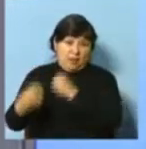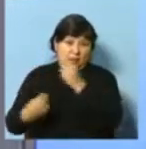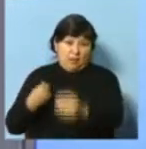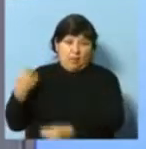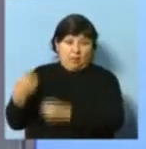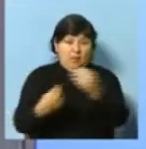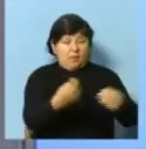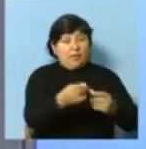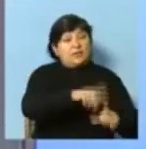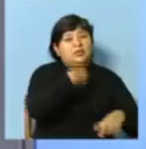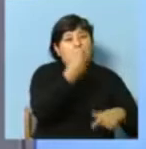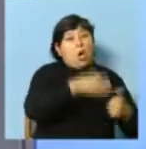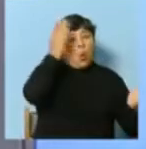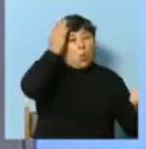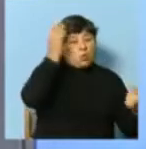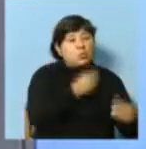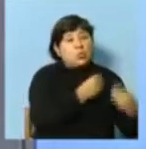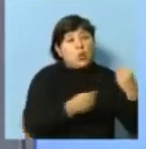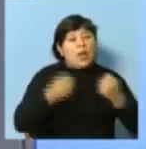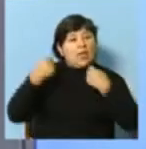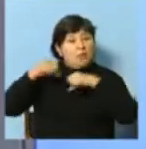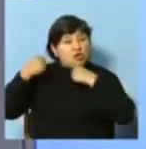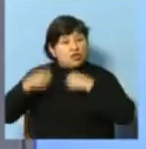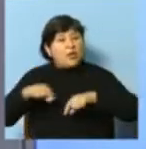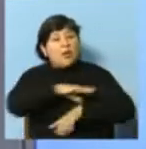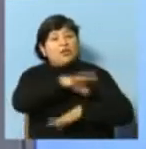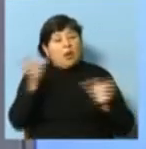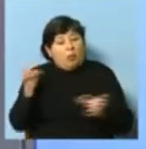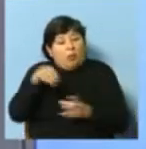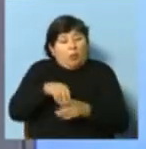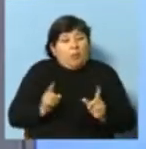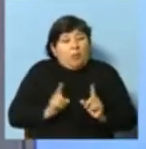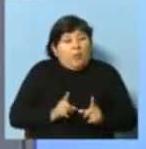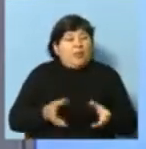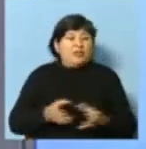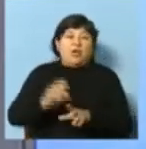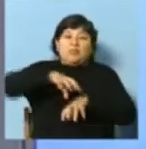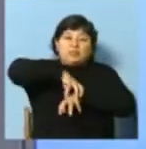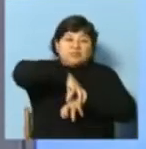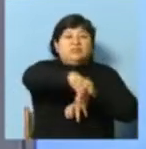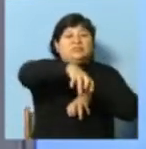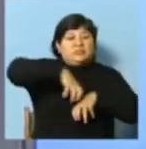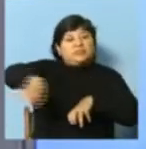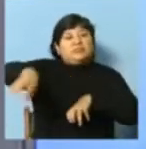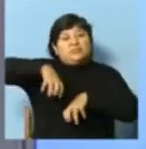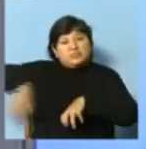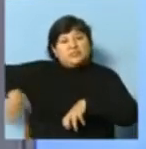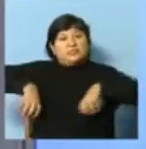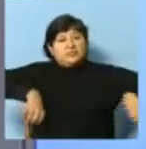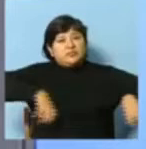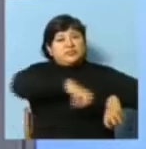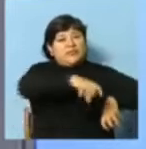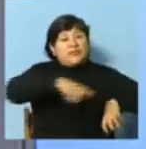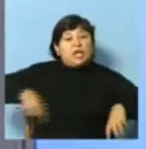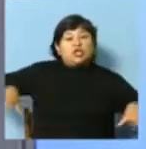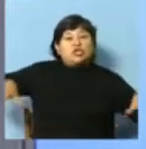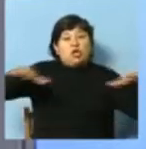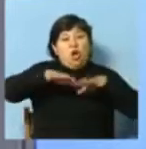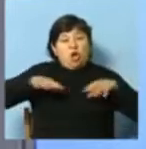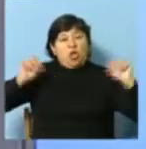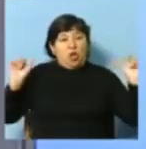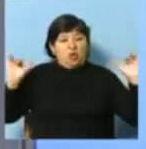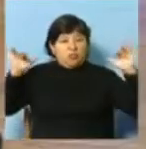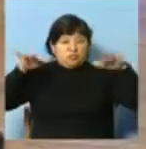centros deportivos a la periferia los lugares donde más necesidad y de contención para los jóvenes los adultos